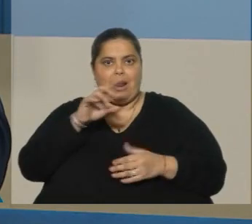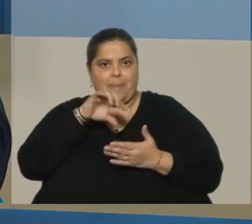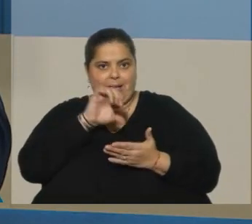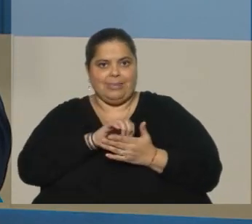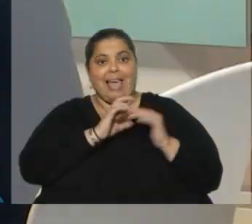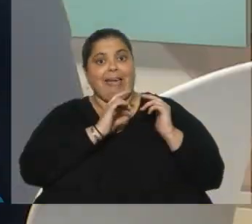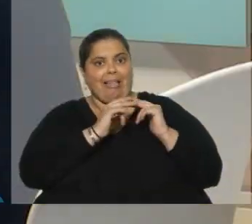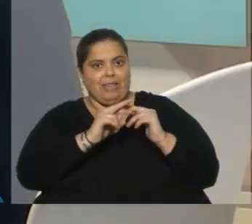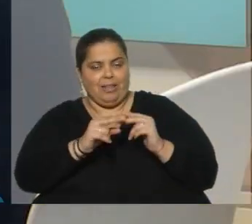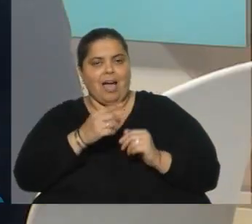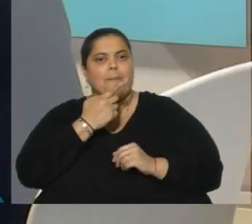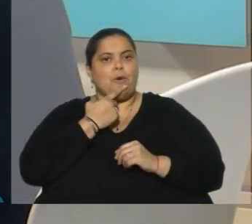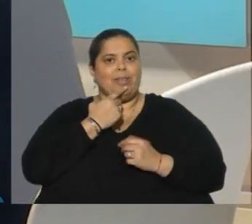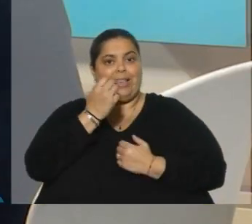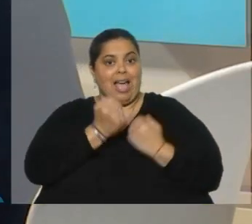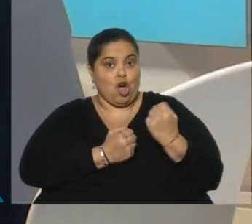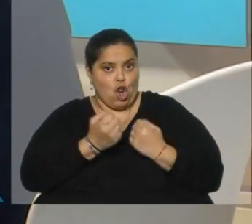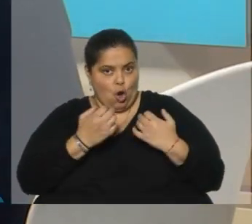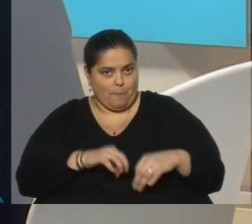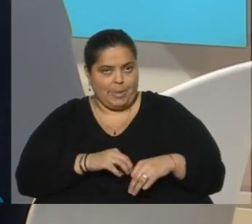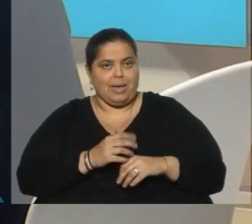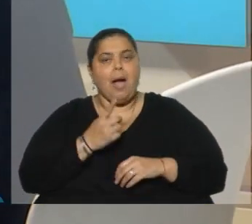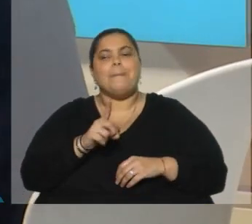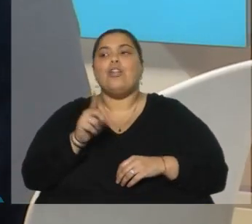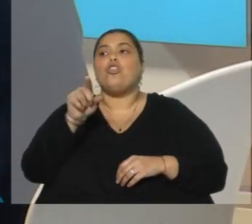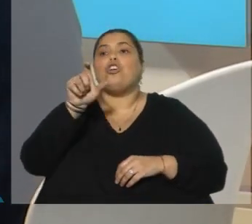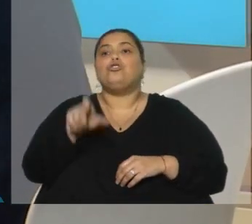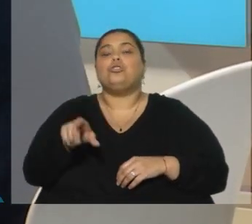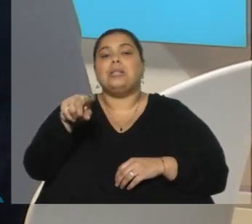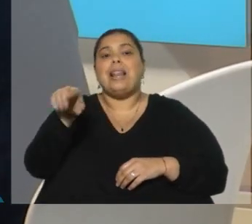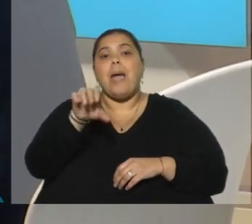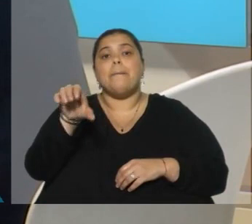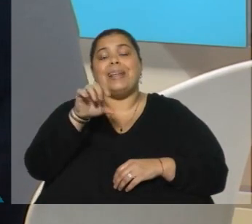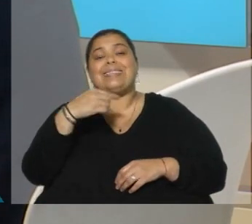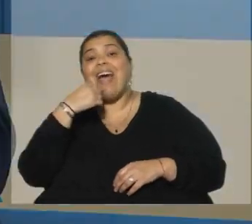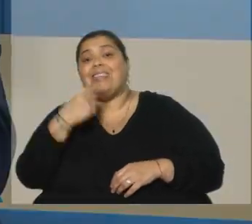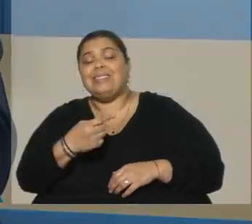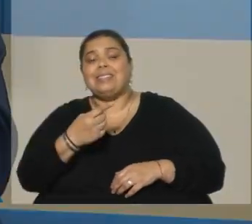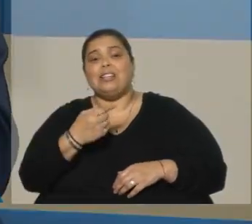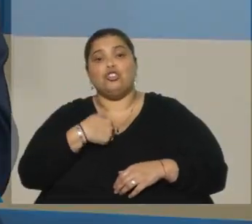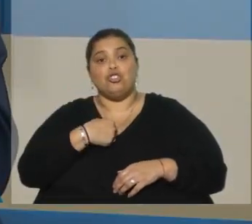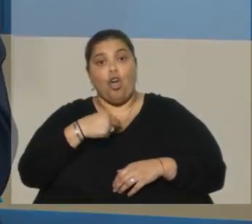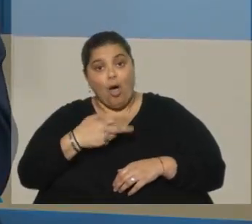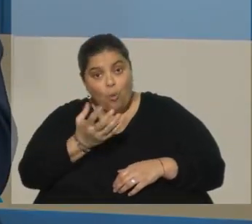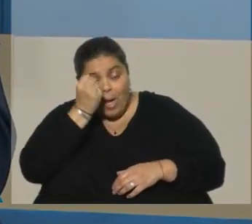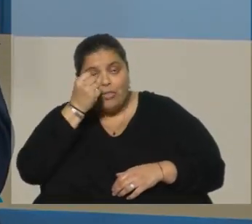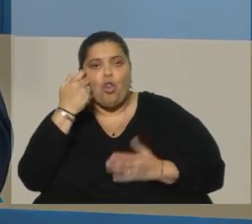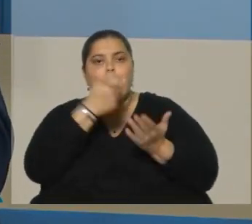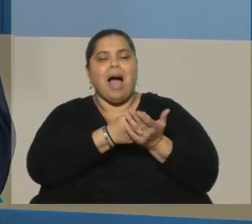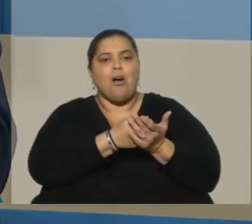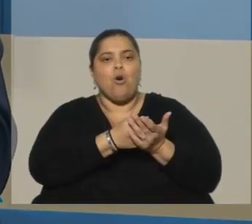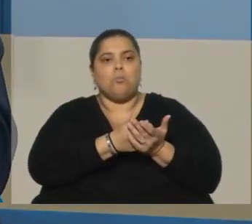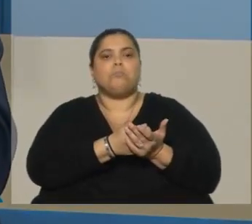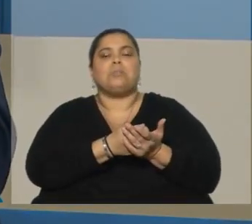política. Bueno, pero el canon lo fijaría la empresa, por ejemplo. Entonces, pagaríamos tanto a ustedes. Entonces, cuando se ofrece un bloque,